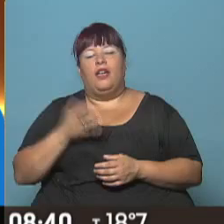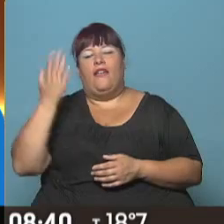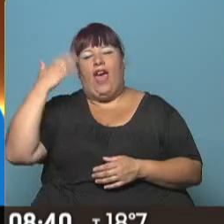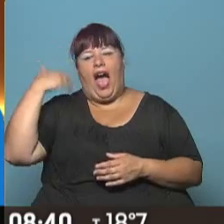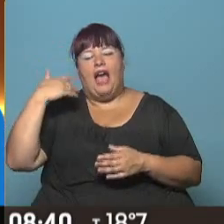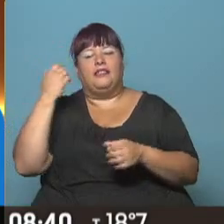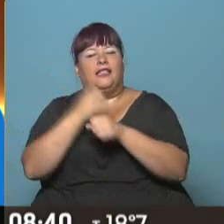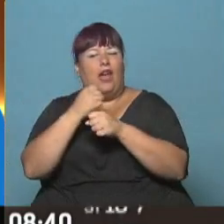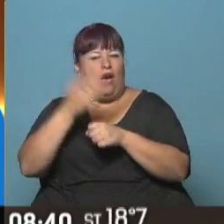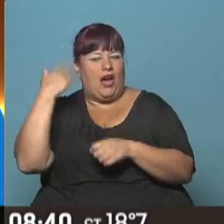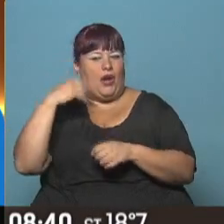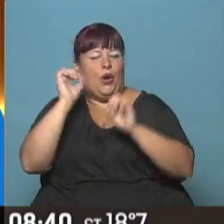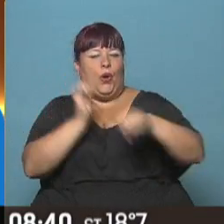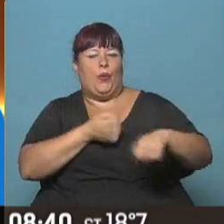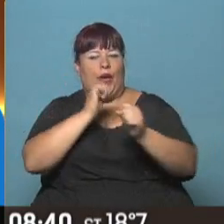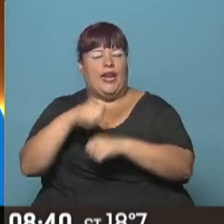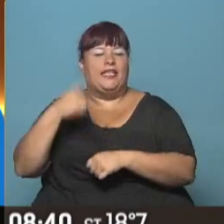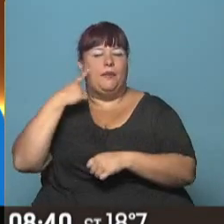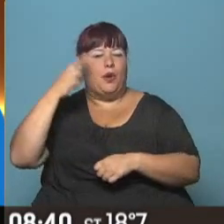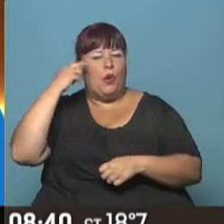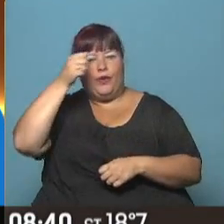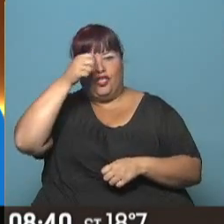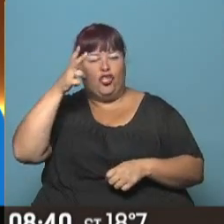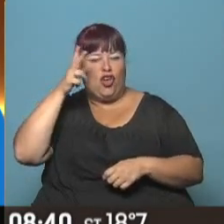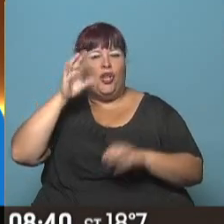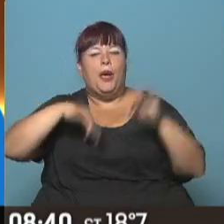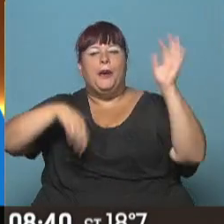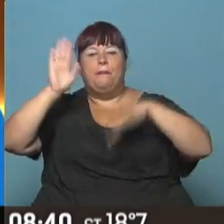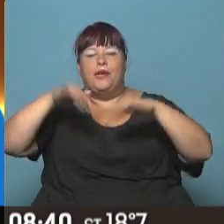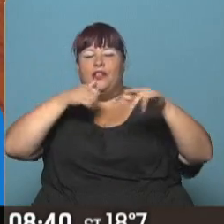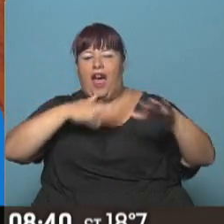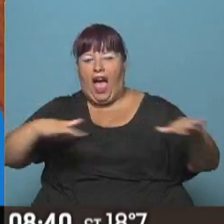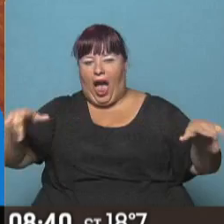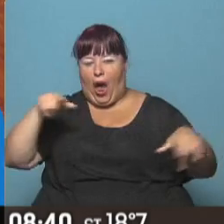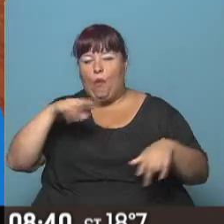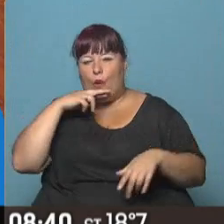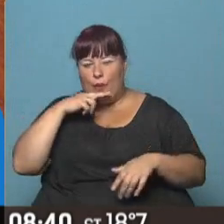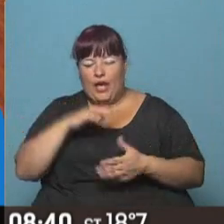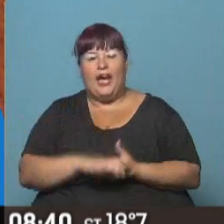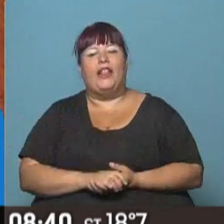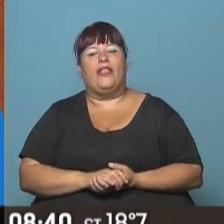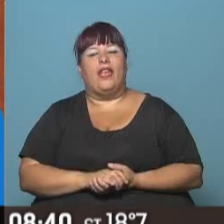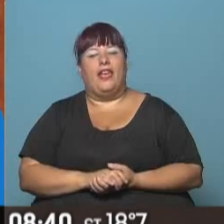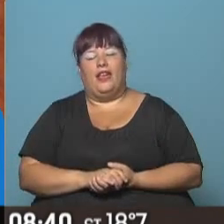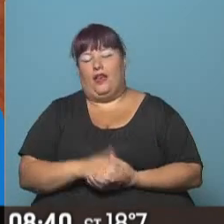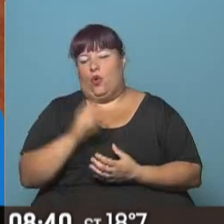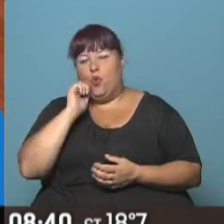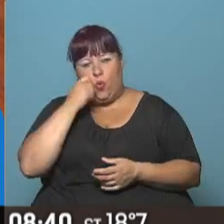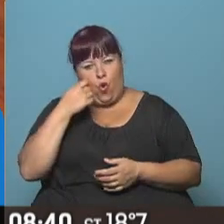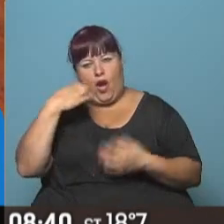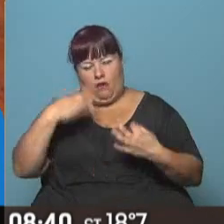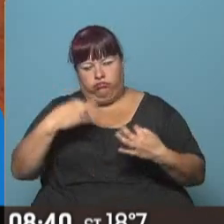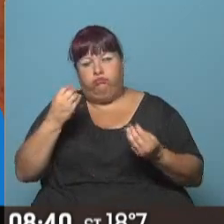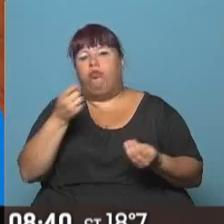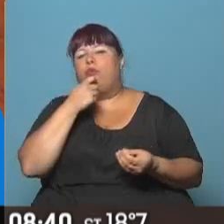performance, de esa acción que hizo en Venecia en el 68 de teñir las aguas de verde, y que fue una gran obra